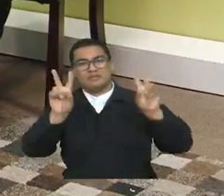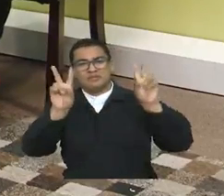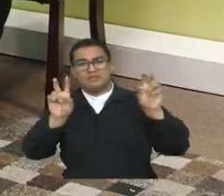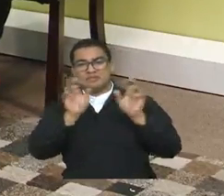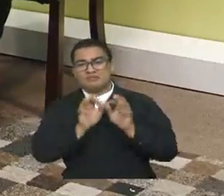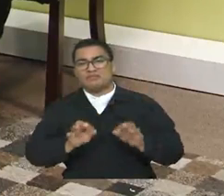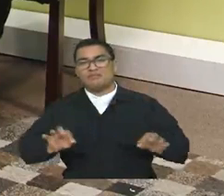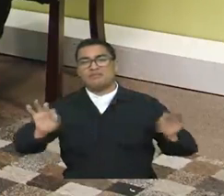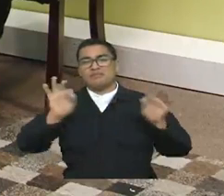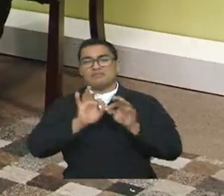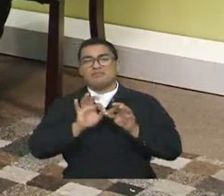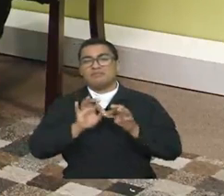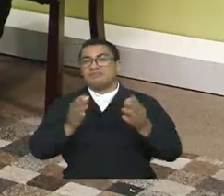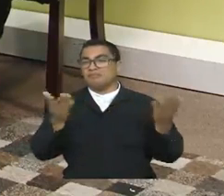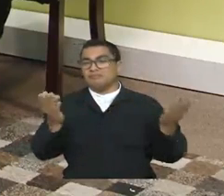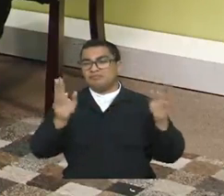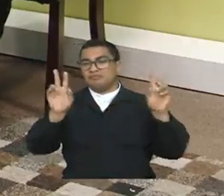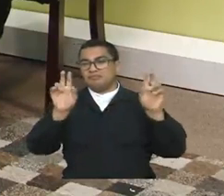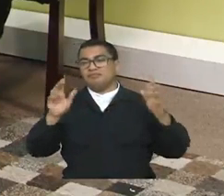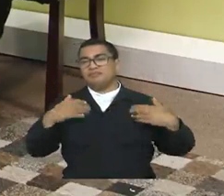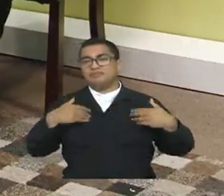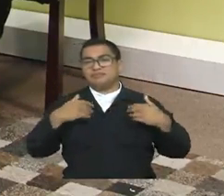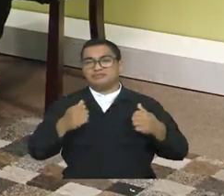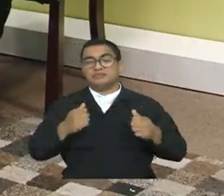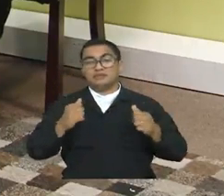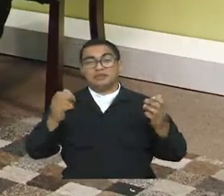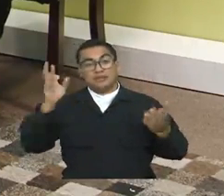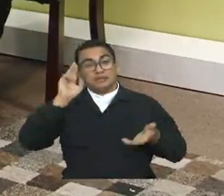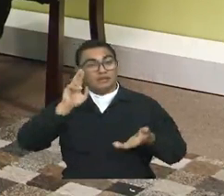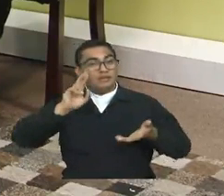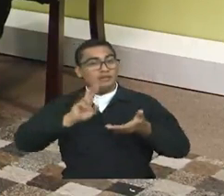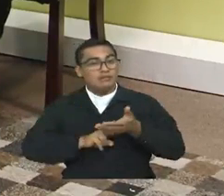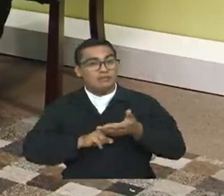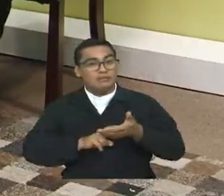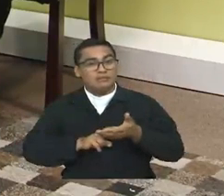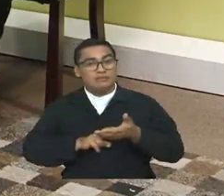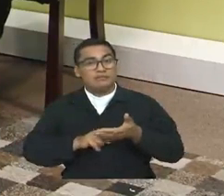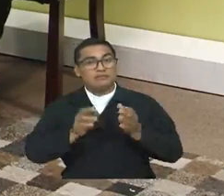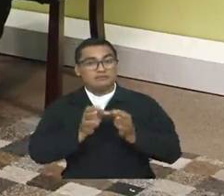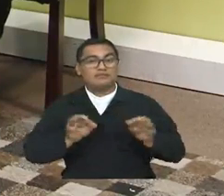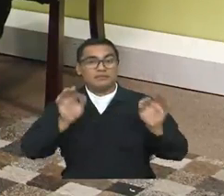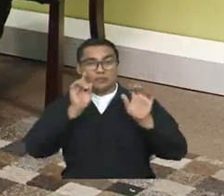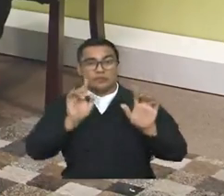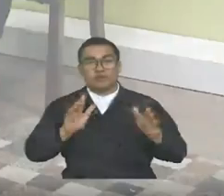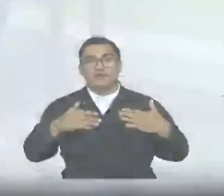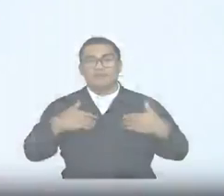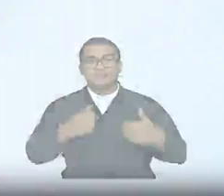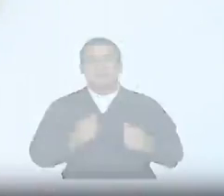importantes para la salud. Recuerde que la prevención también es salud.